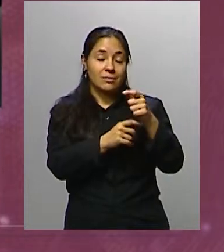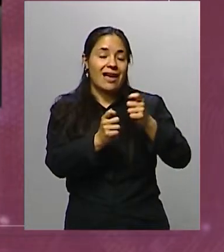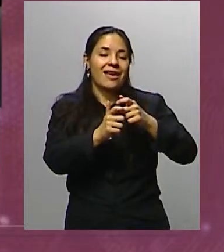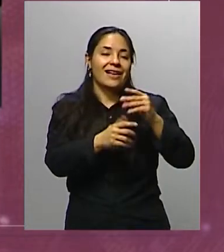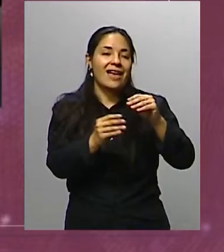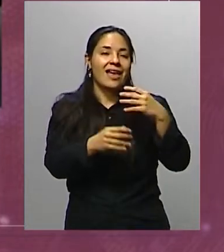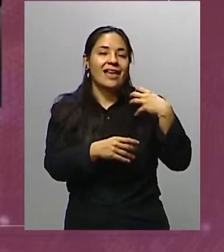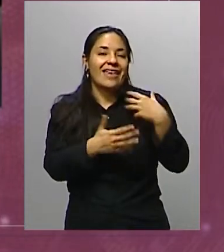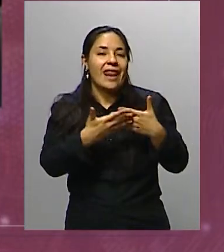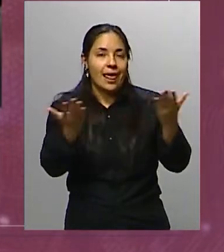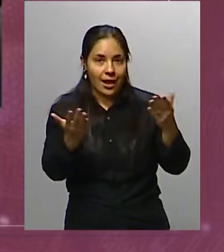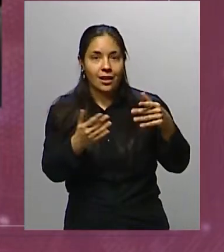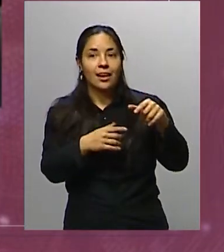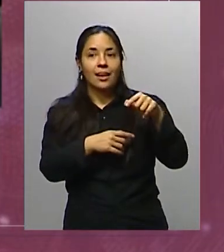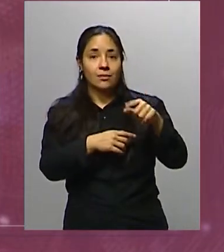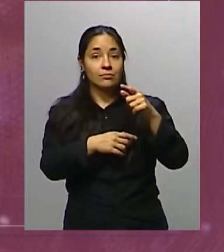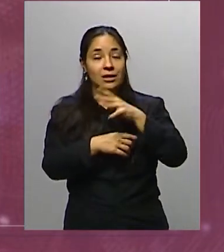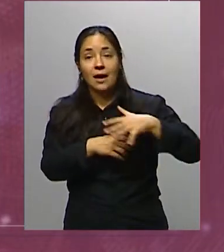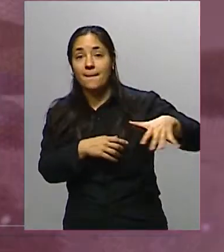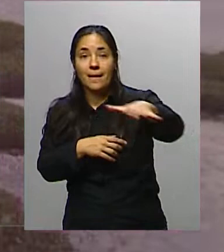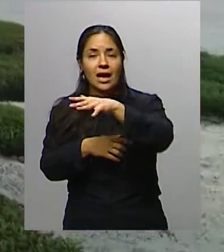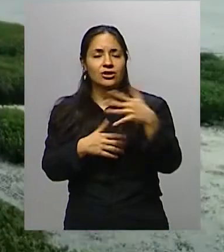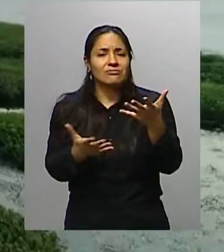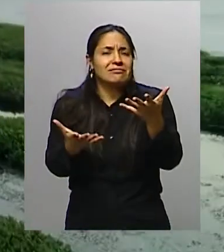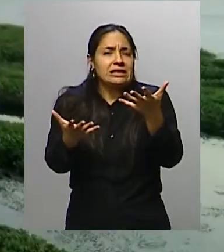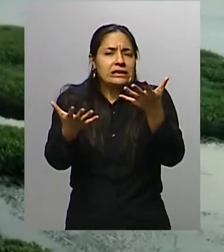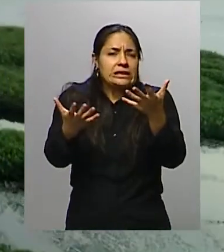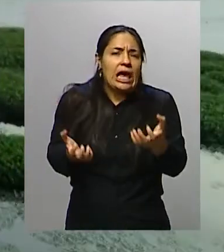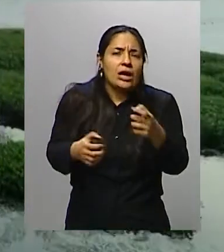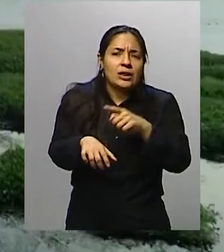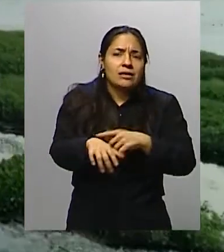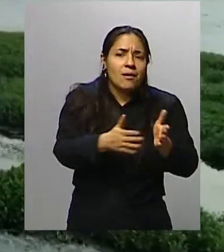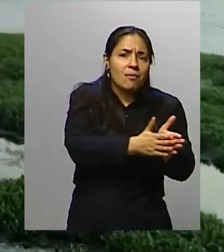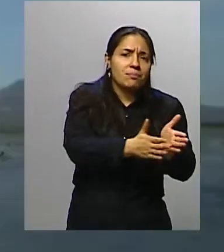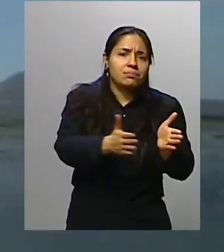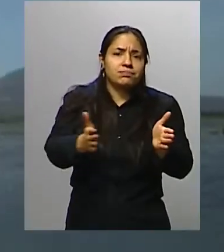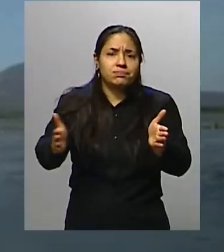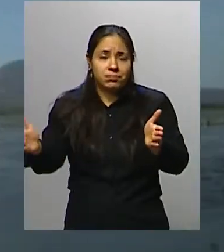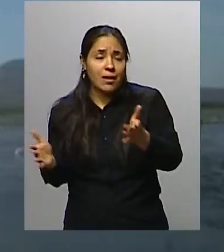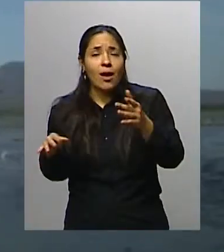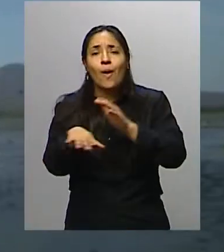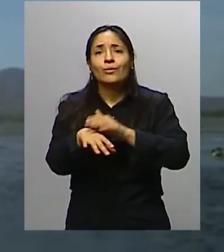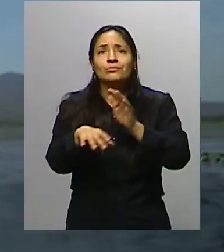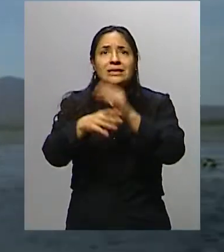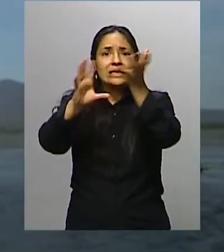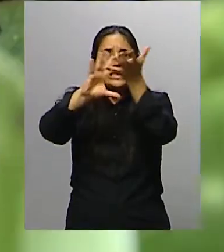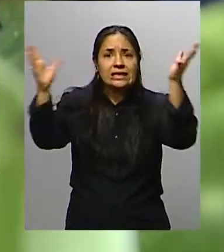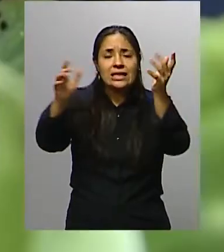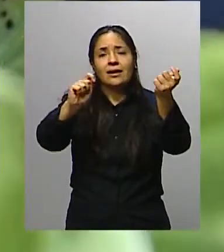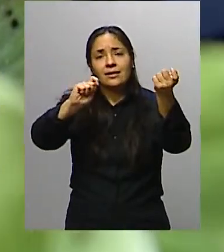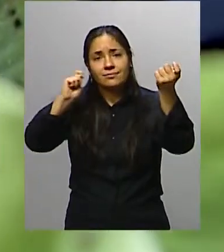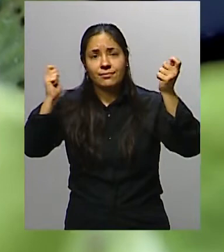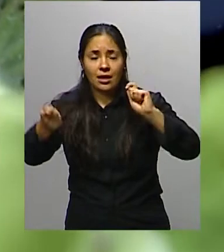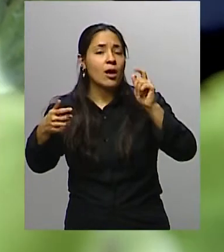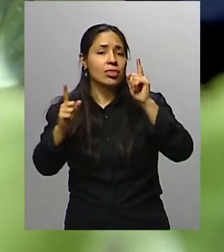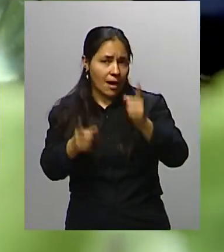es los periodos de sequía, las sequías prolongadas que vienen ocurriendo por esto del cambio climático, que también tiene que ver con los impactos